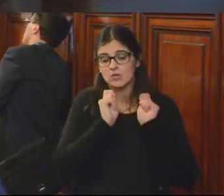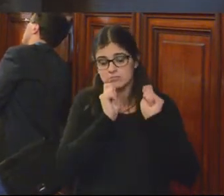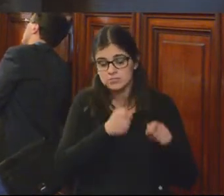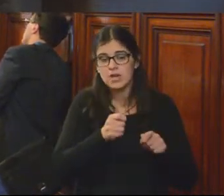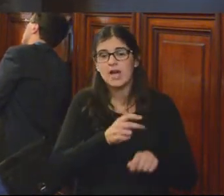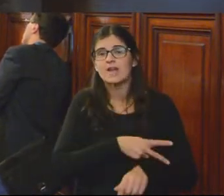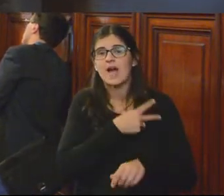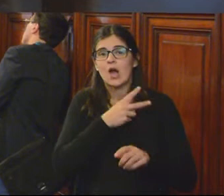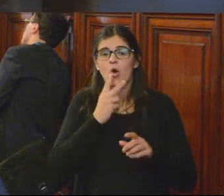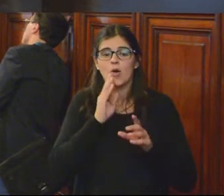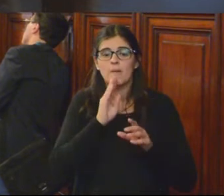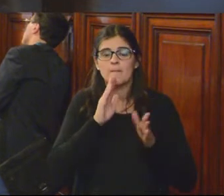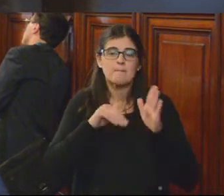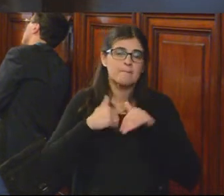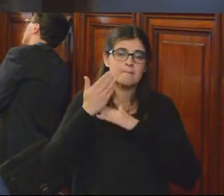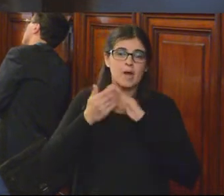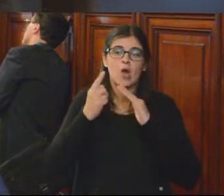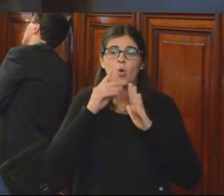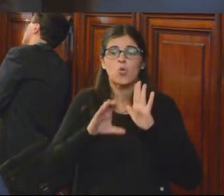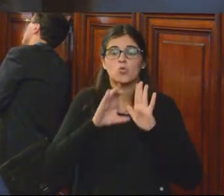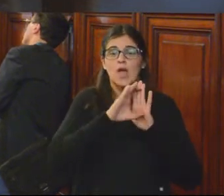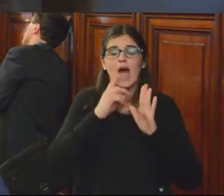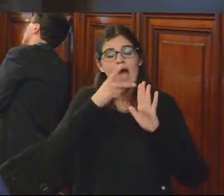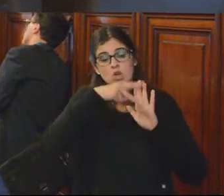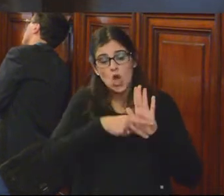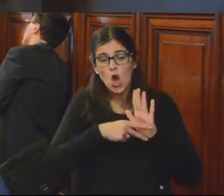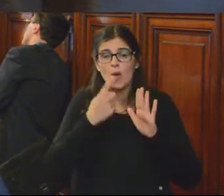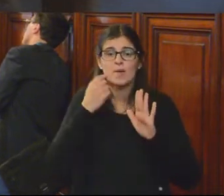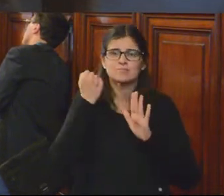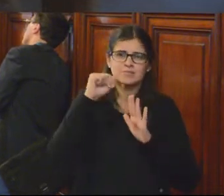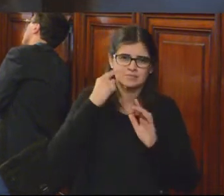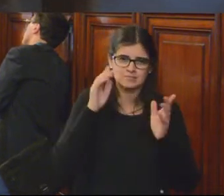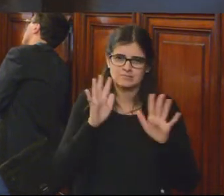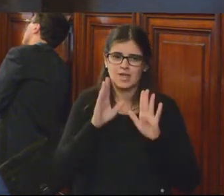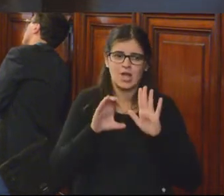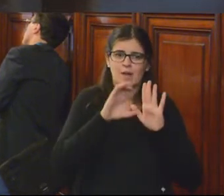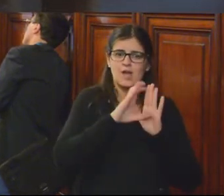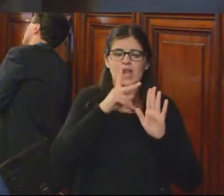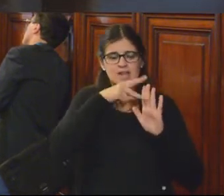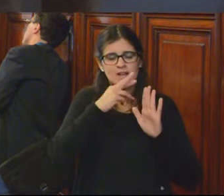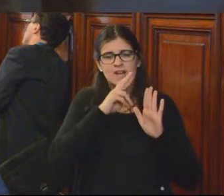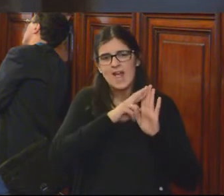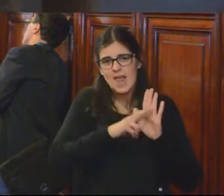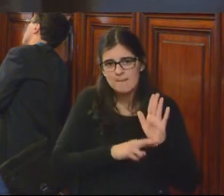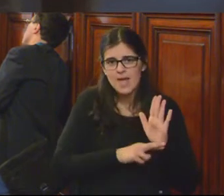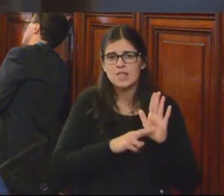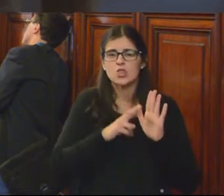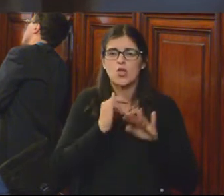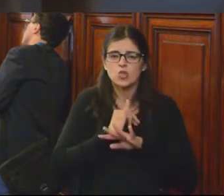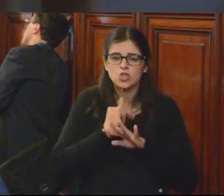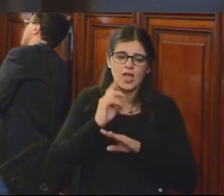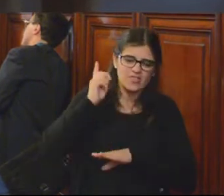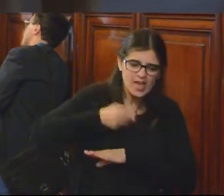rango supraconstitucional a normas infraconstitucionales, reglamentos, instrucciones,